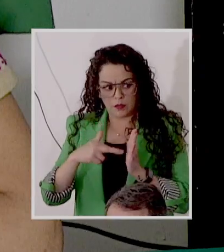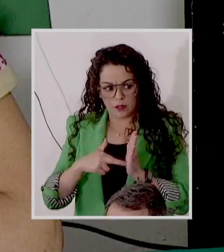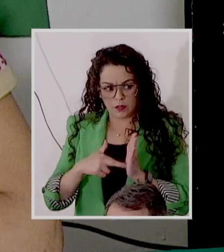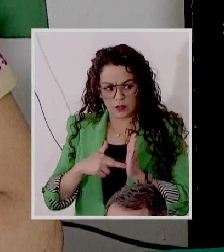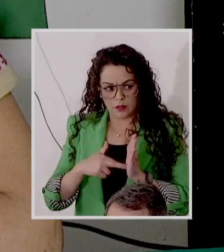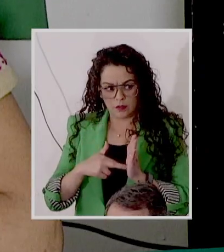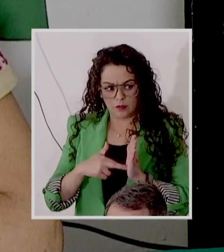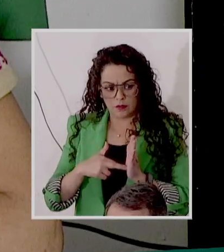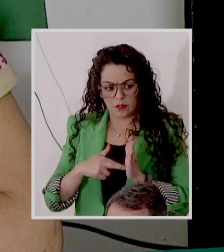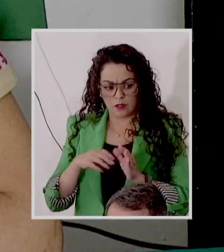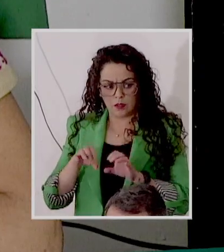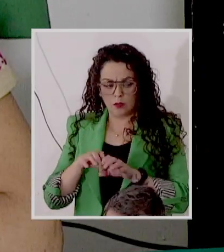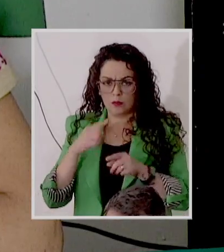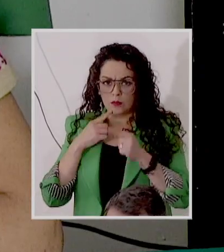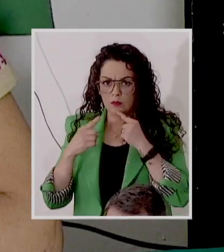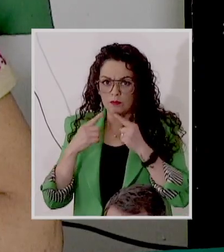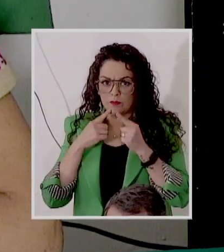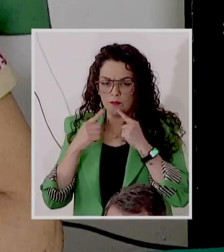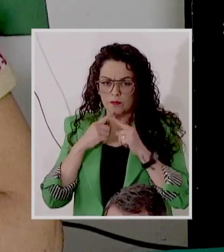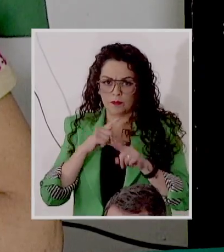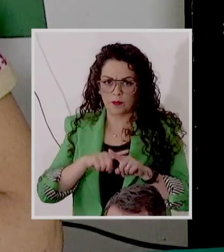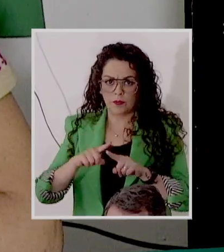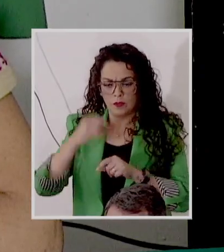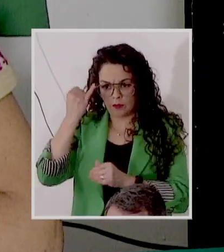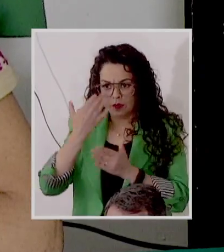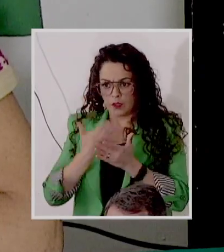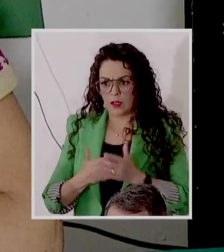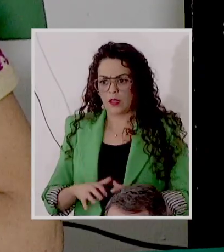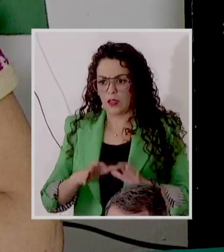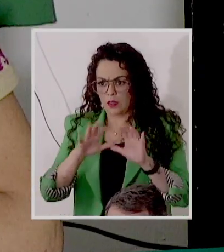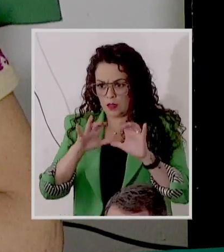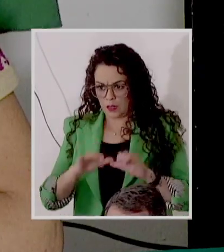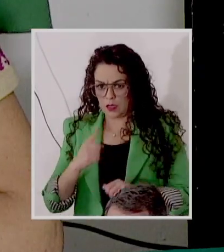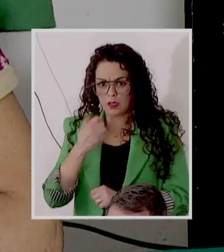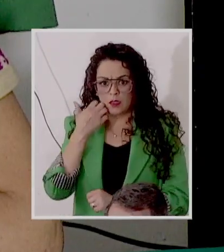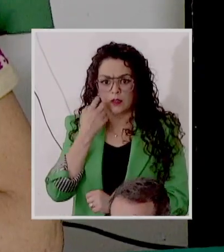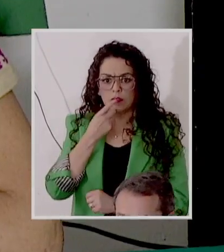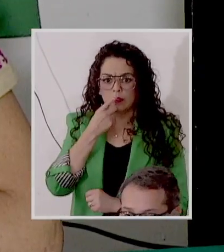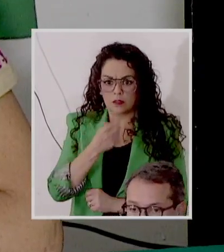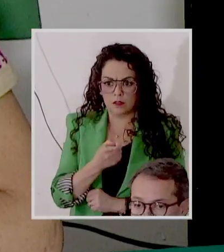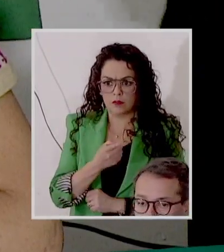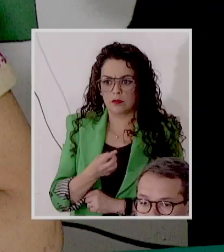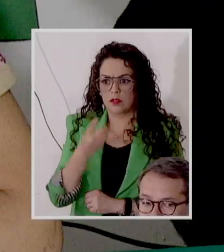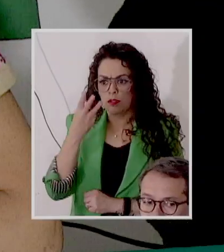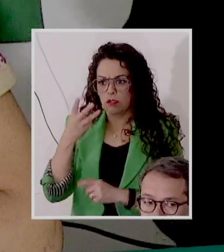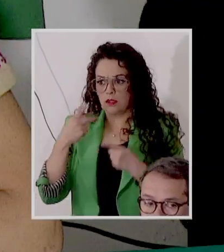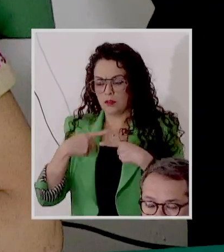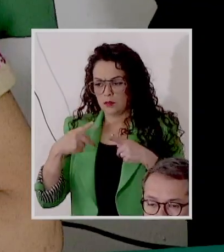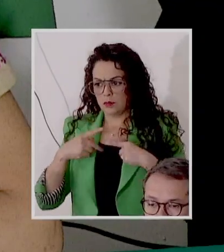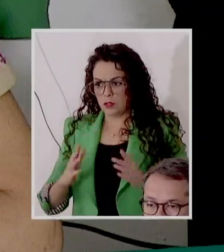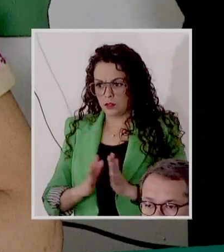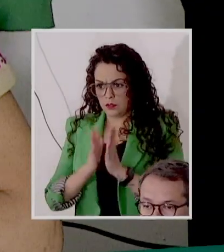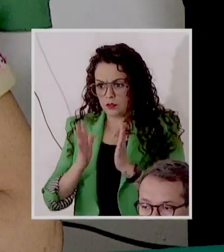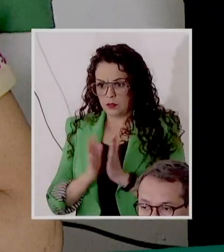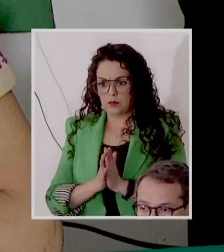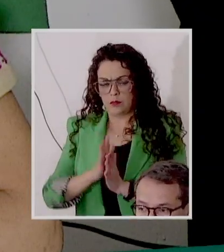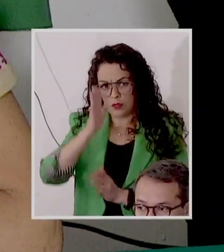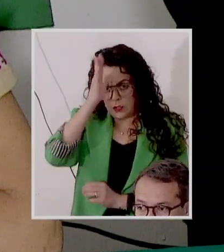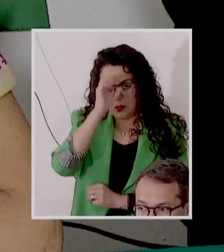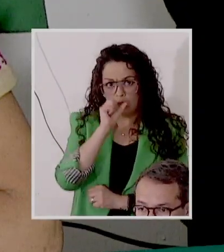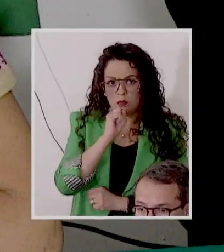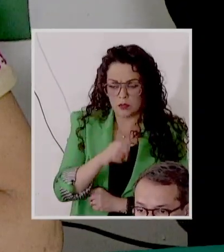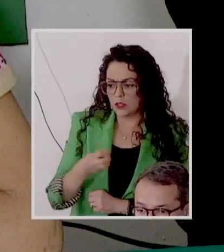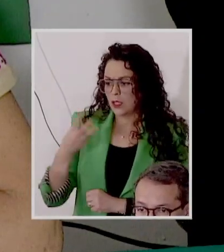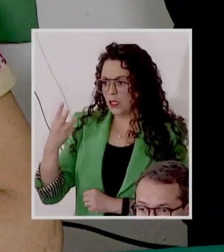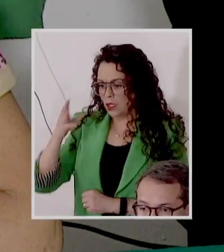a la discusión de los dictámenes, es decir, que haya 3 oradores a favor y 3 en contra, que